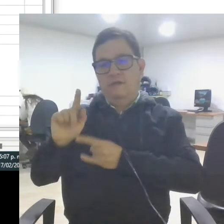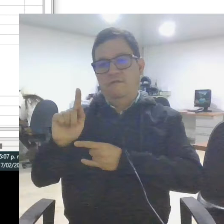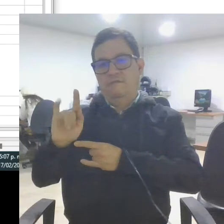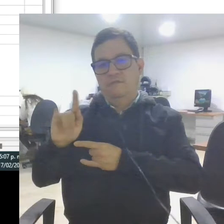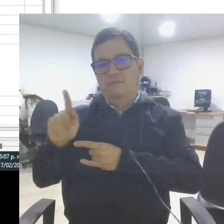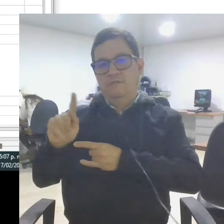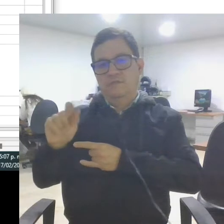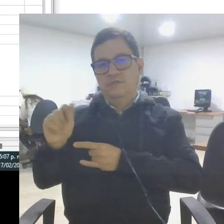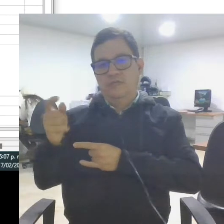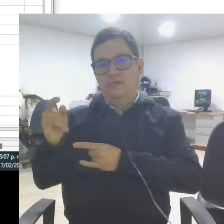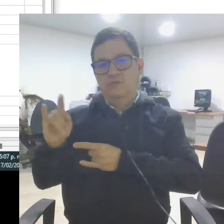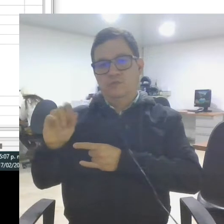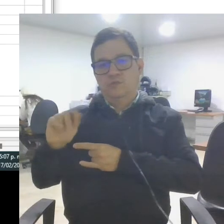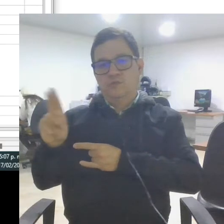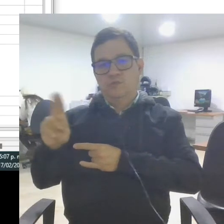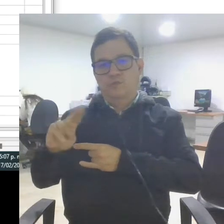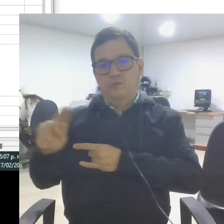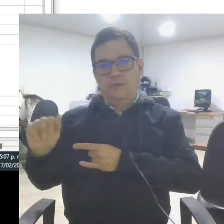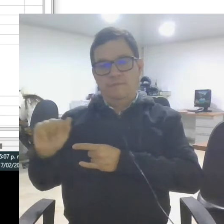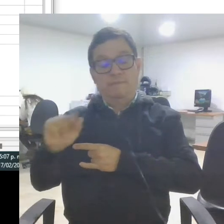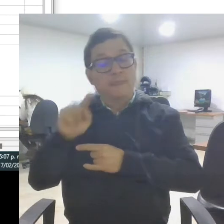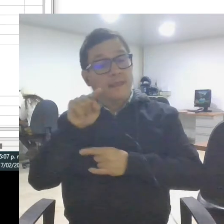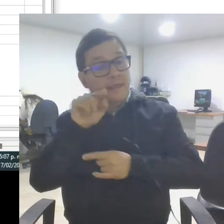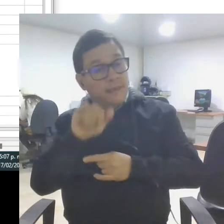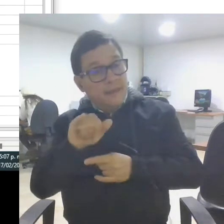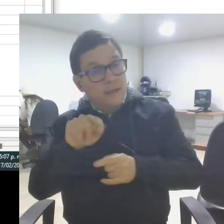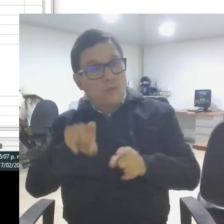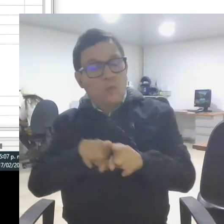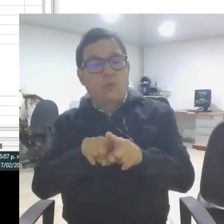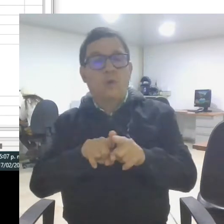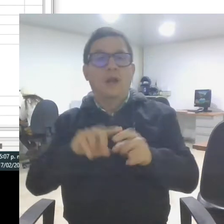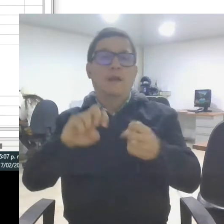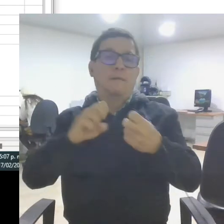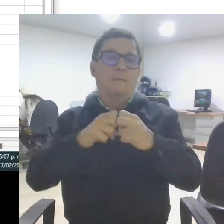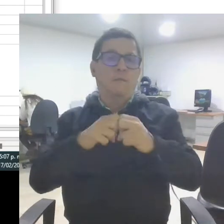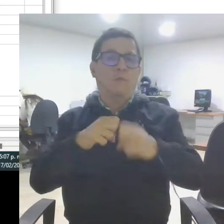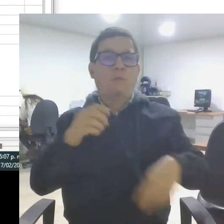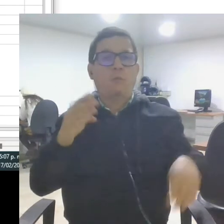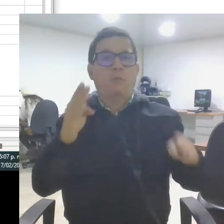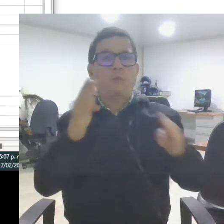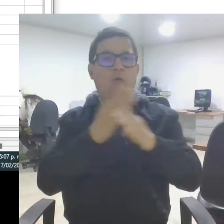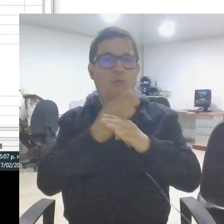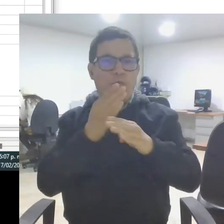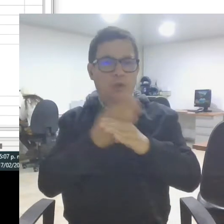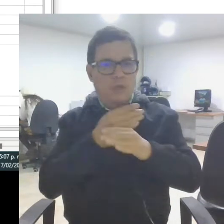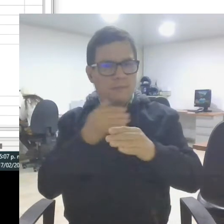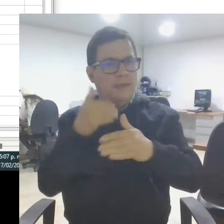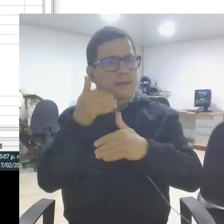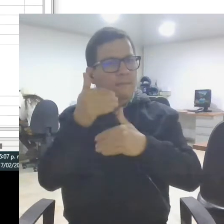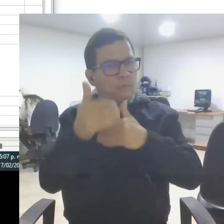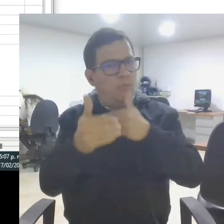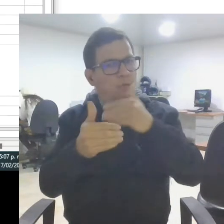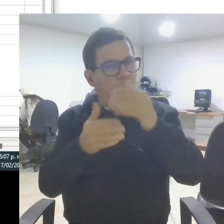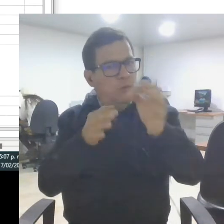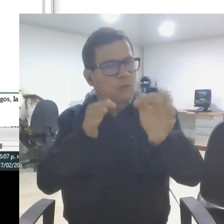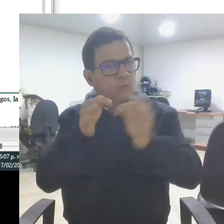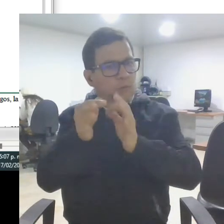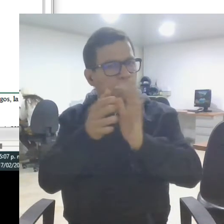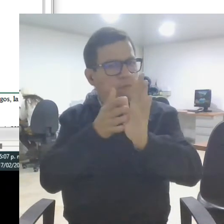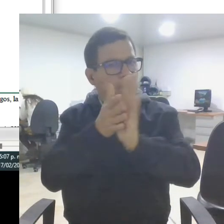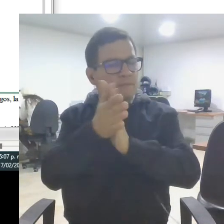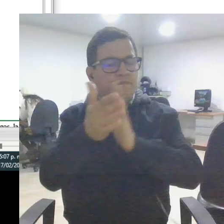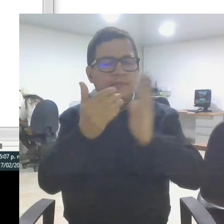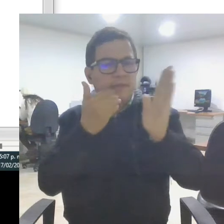un problema que se va a explicar paso a paso.